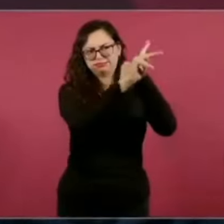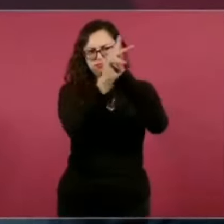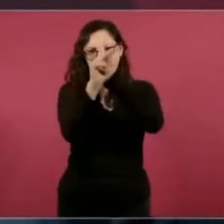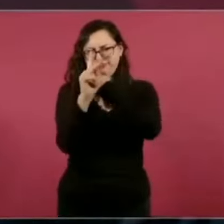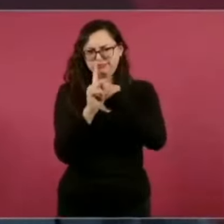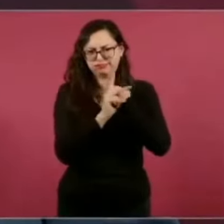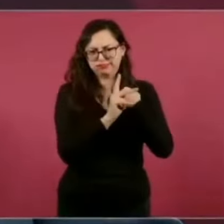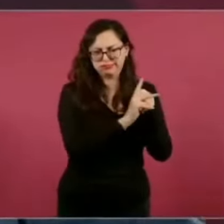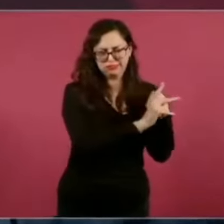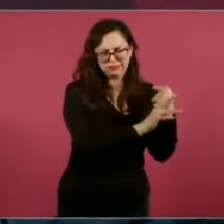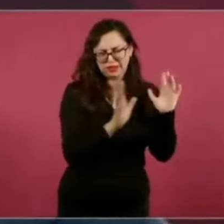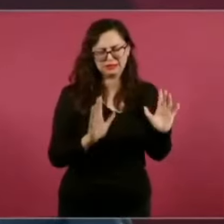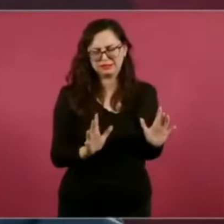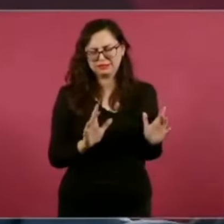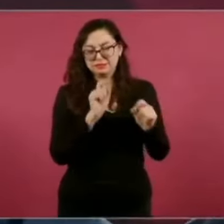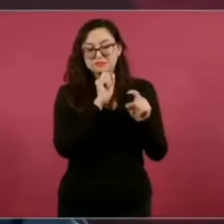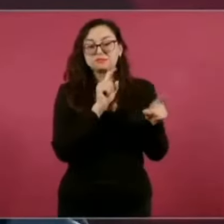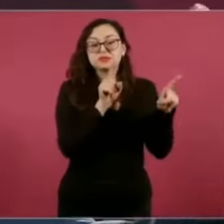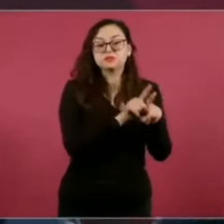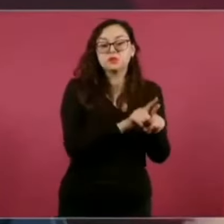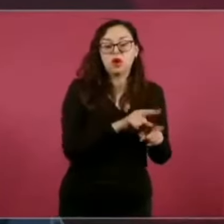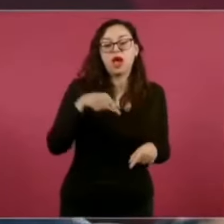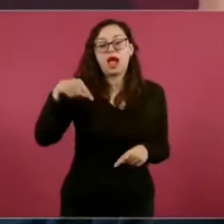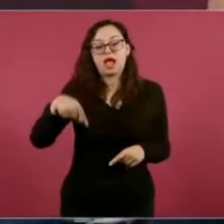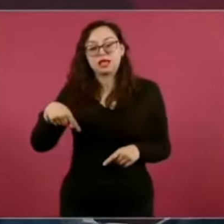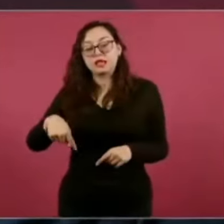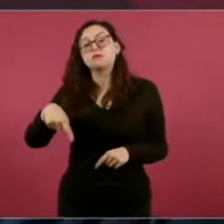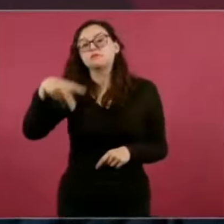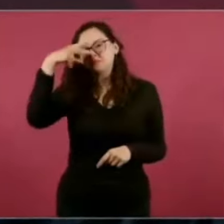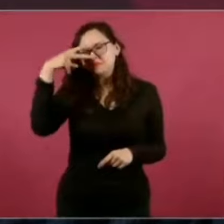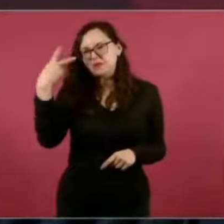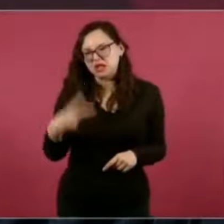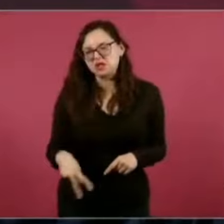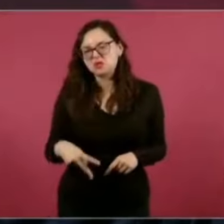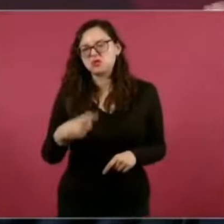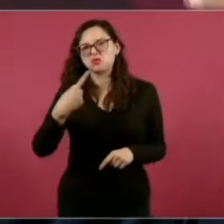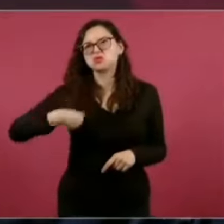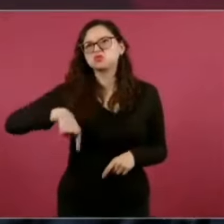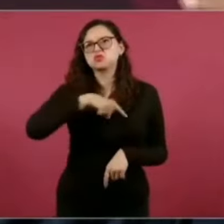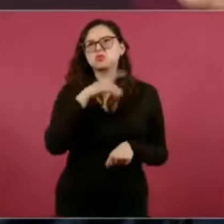nosotros tenemos la ventaja que como se les ha enfrentado